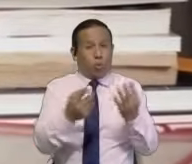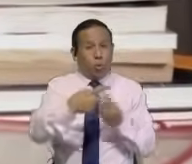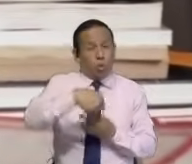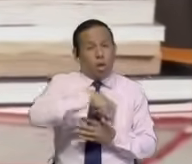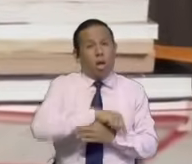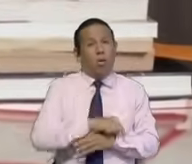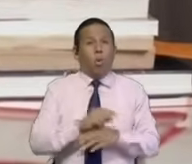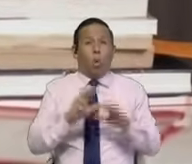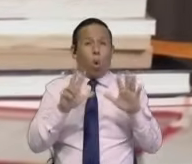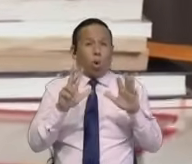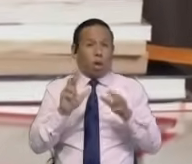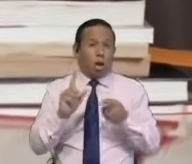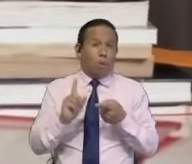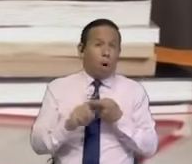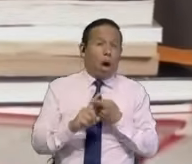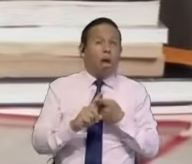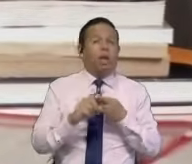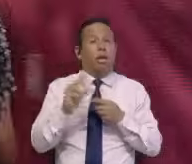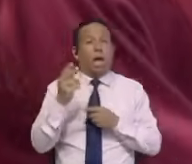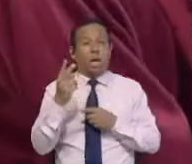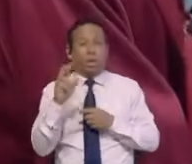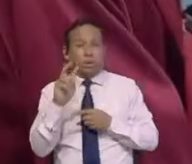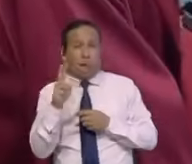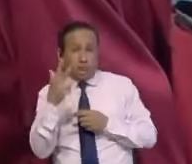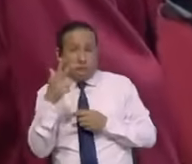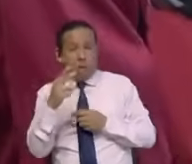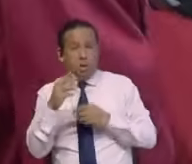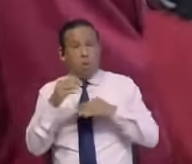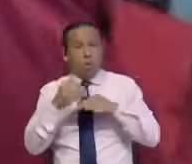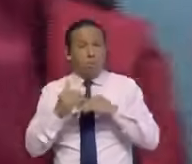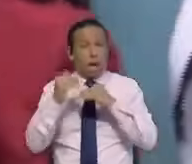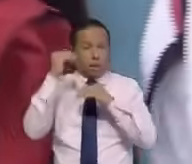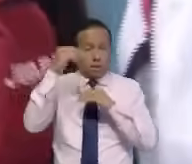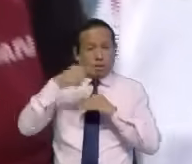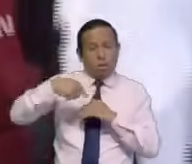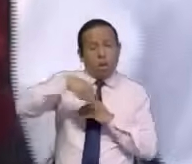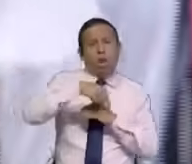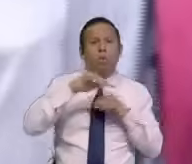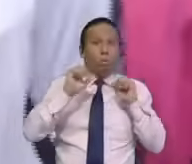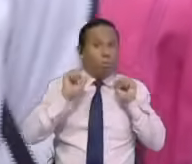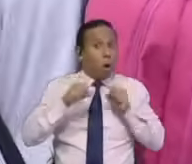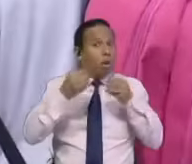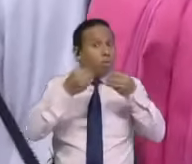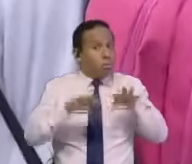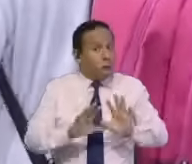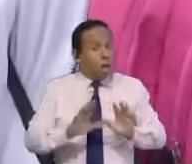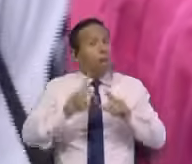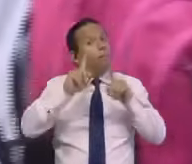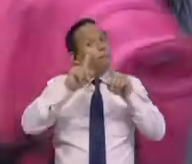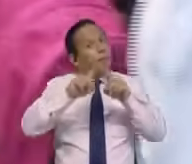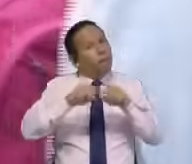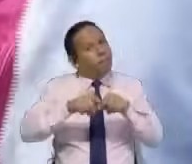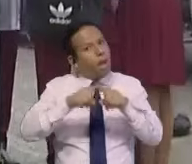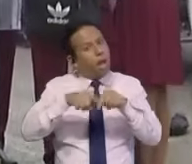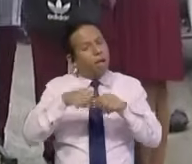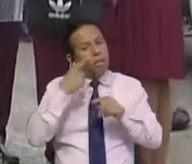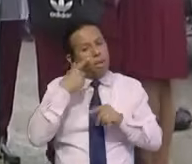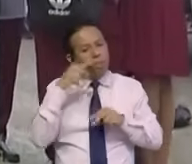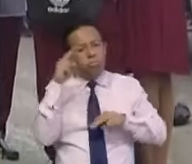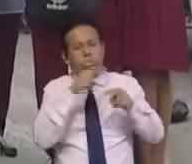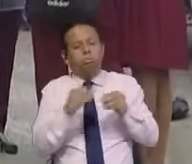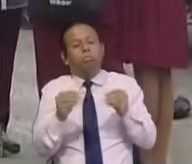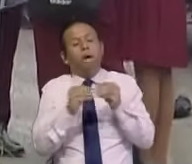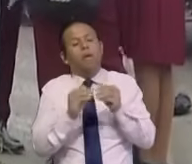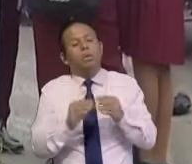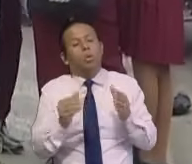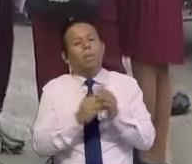escolar por bajas calificaciones, aunque seguirán teniendo la posibilidad de rendir un examen supletorio para mejorar